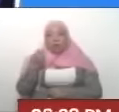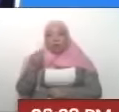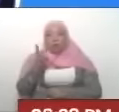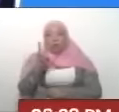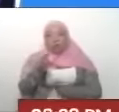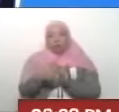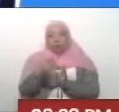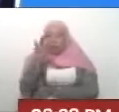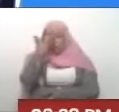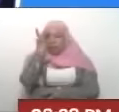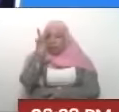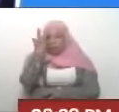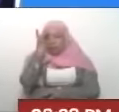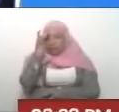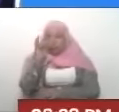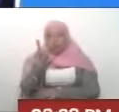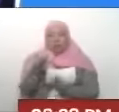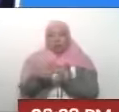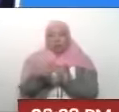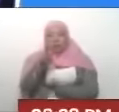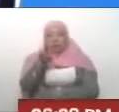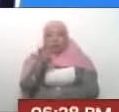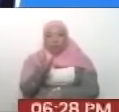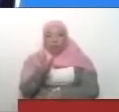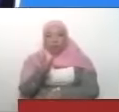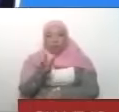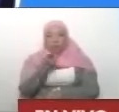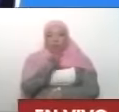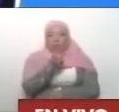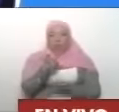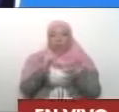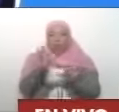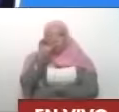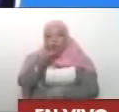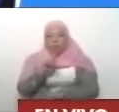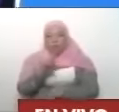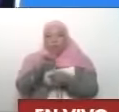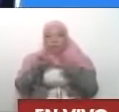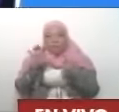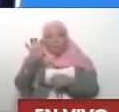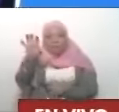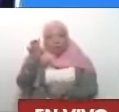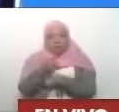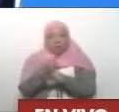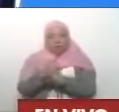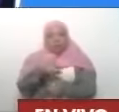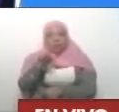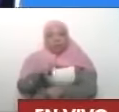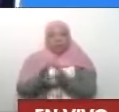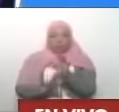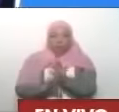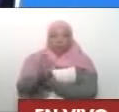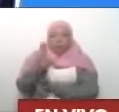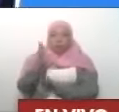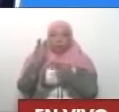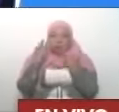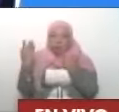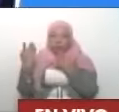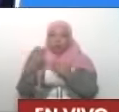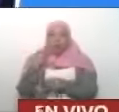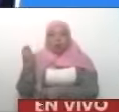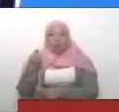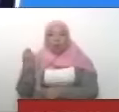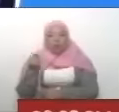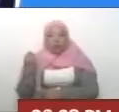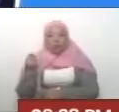2 de febrero del 2024, 25 años de patria, también agarre, mira, para la juventud,